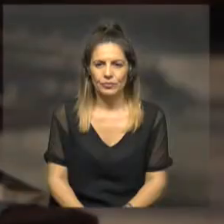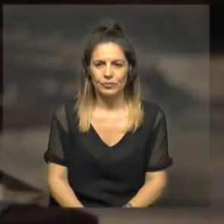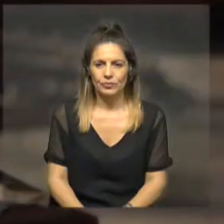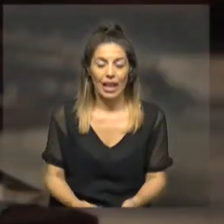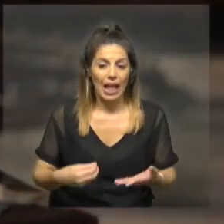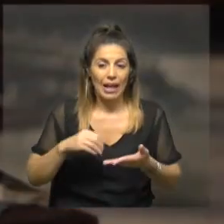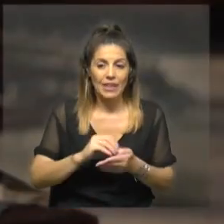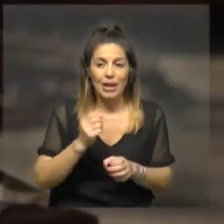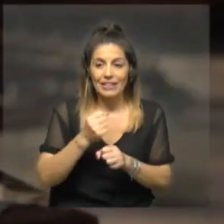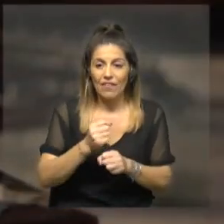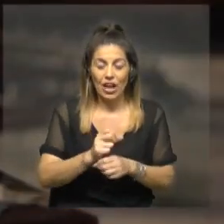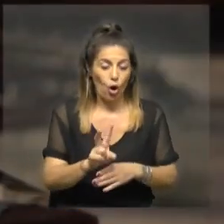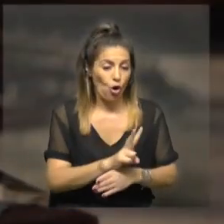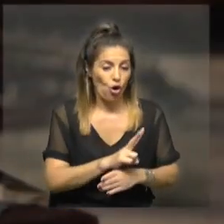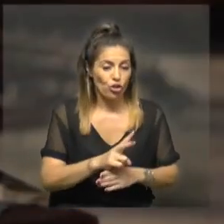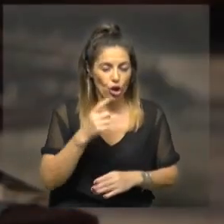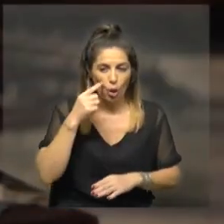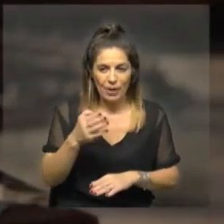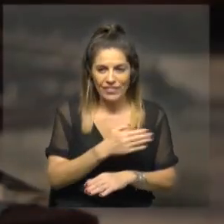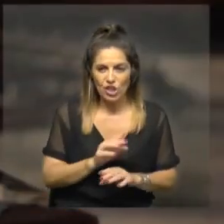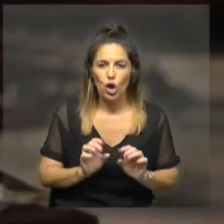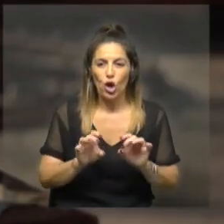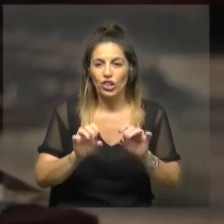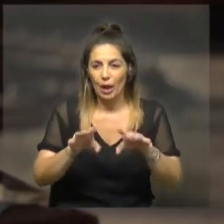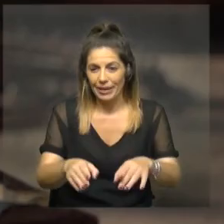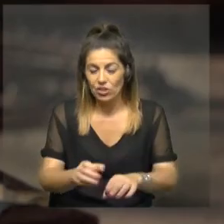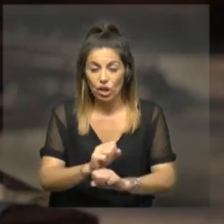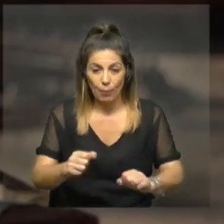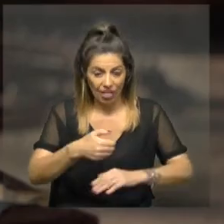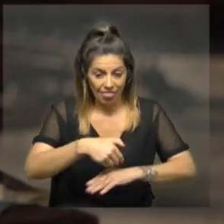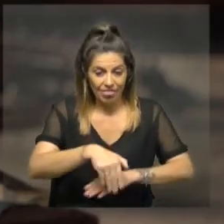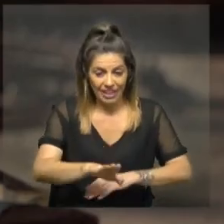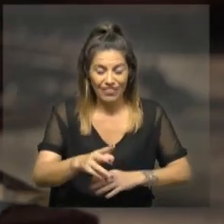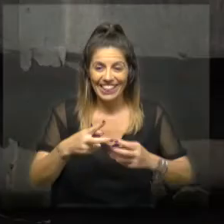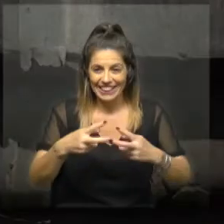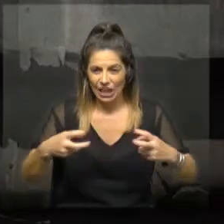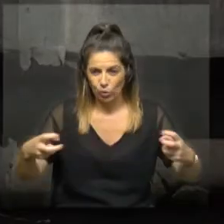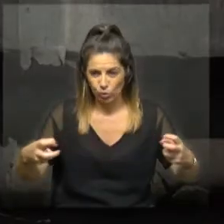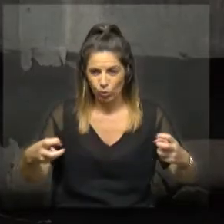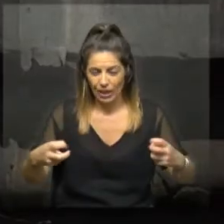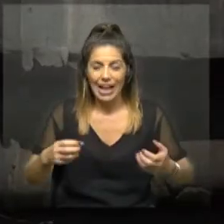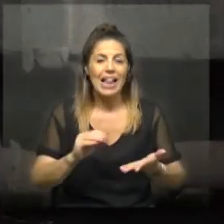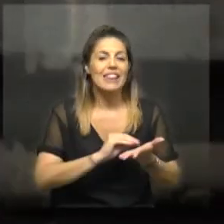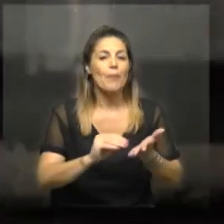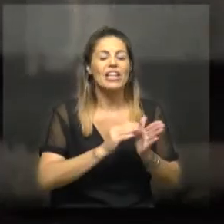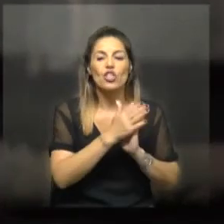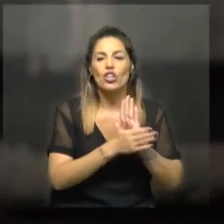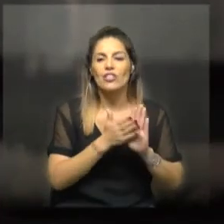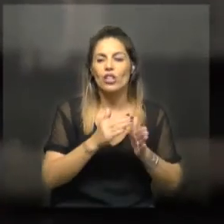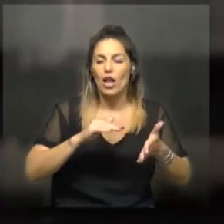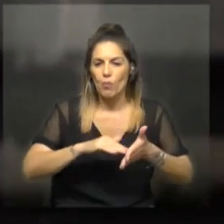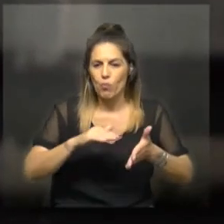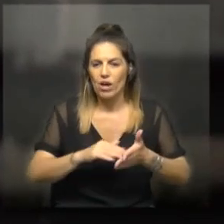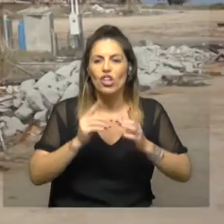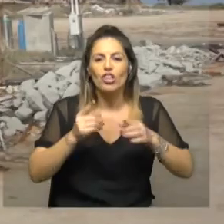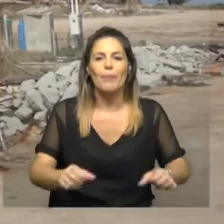Además de las tareas de control y prevención de la contaminación que pueda derivar de estas estructuras, la Administración Nacional de Puertos